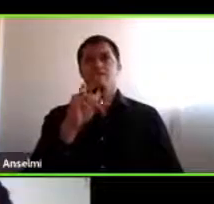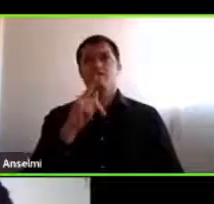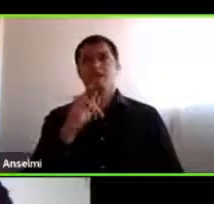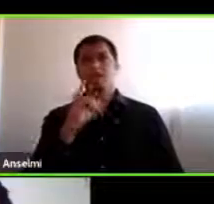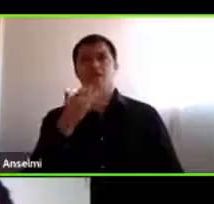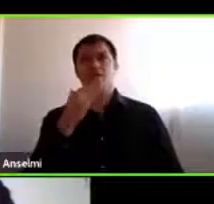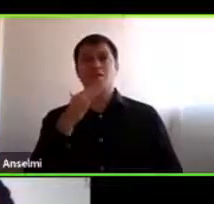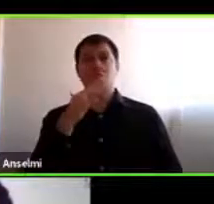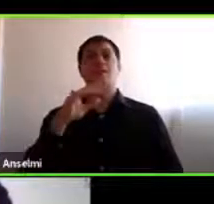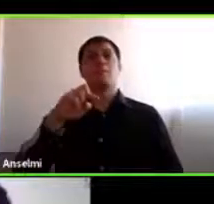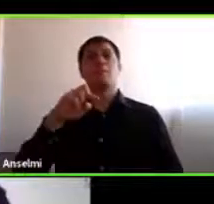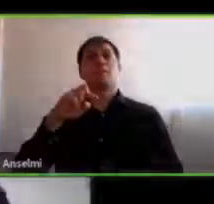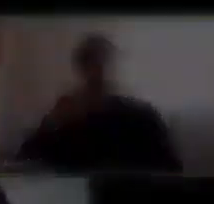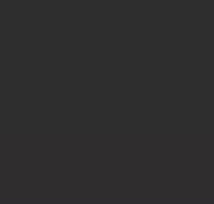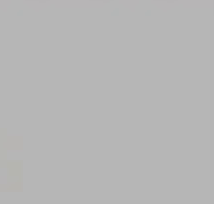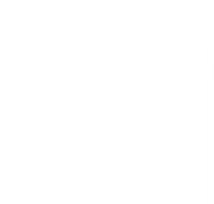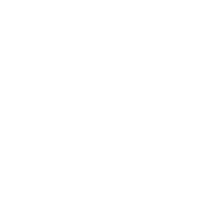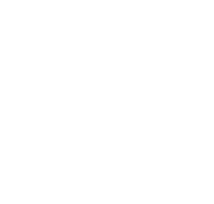escuchado y